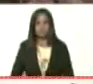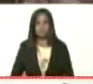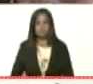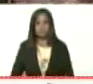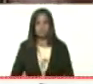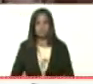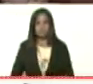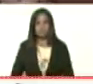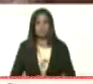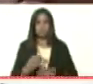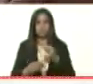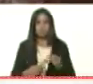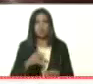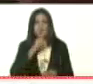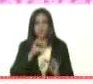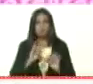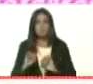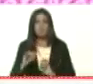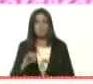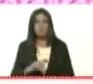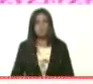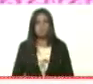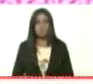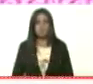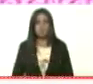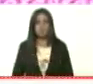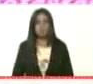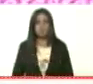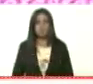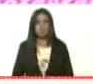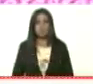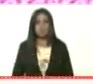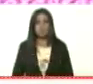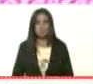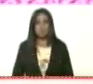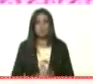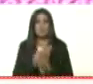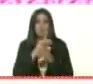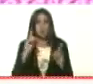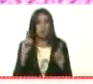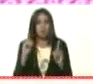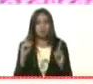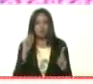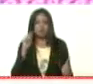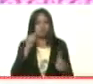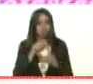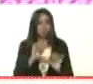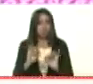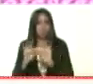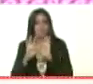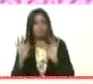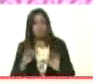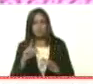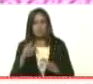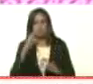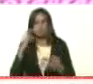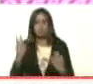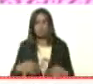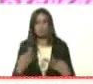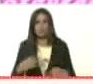¿Y cómo se llama este ejercicio? Democracia popular, democracia directa, democracia